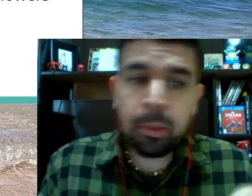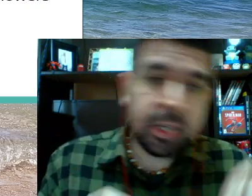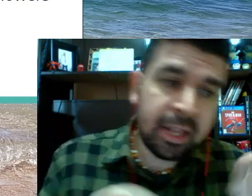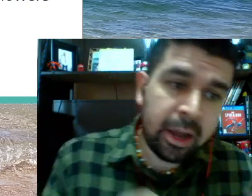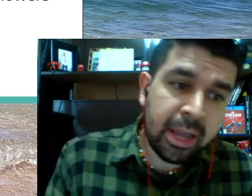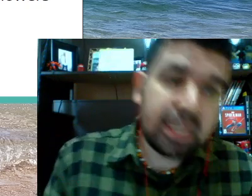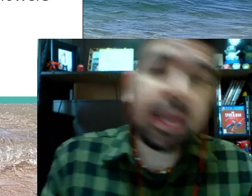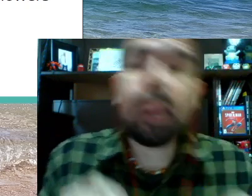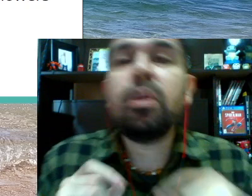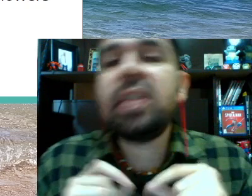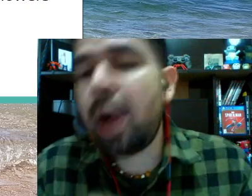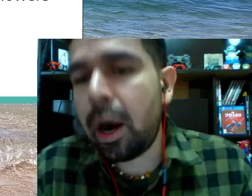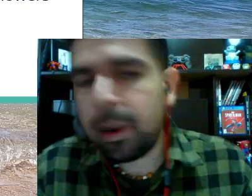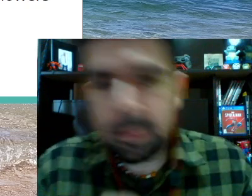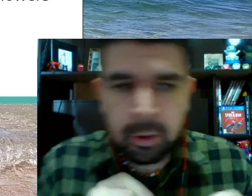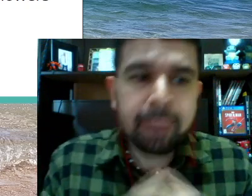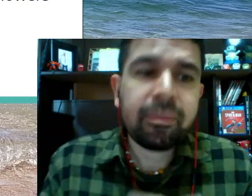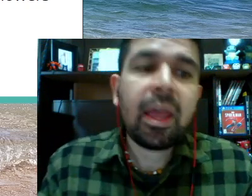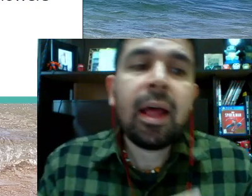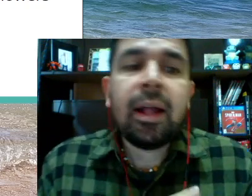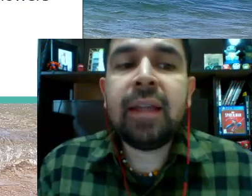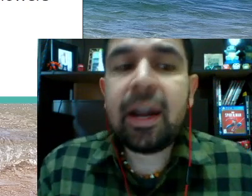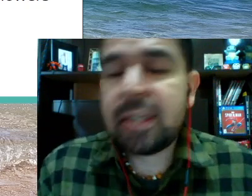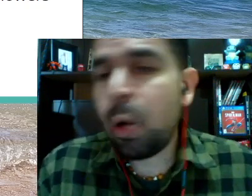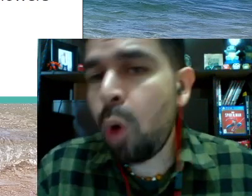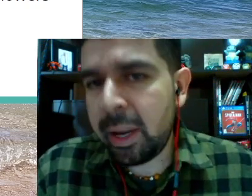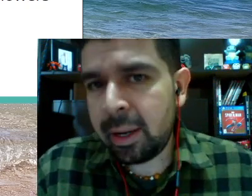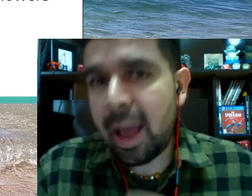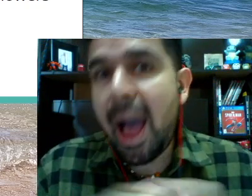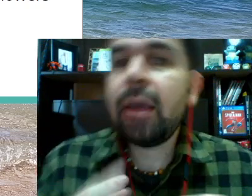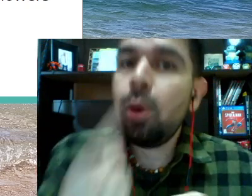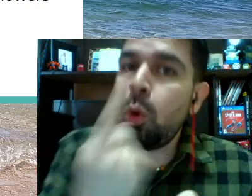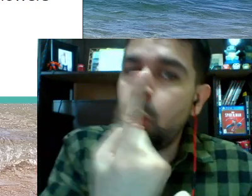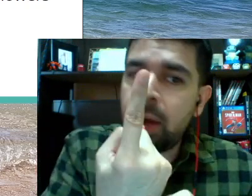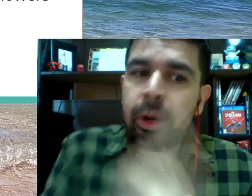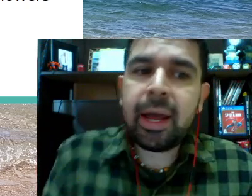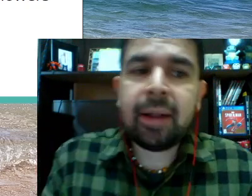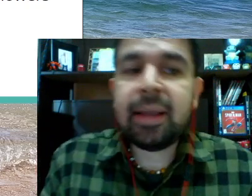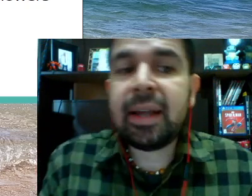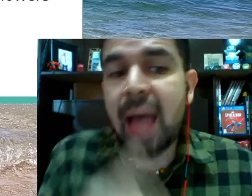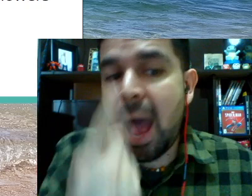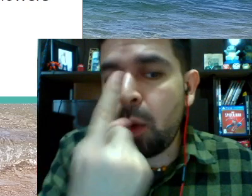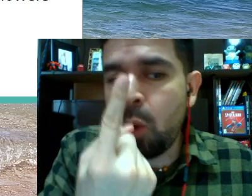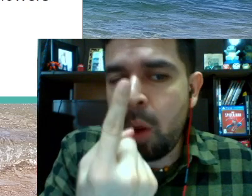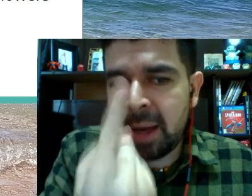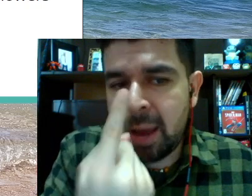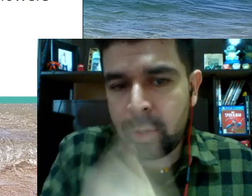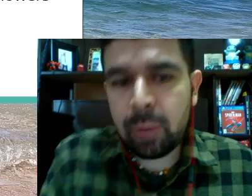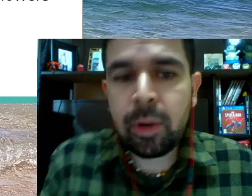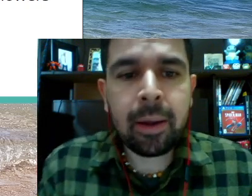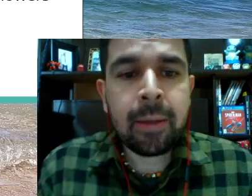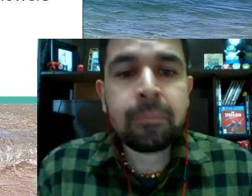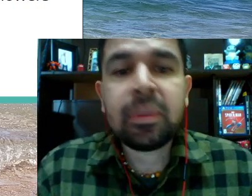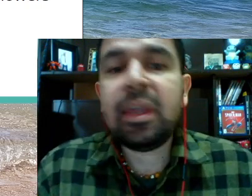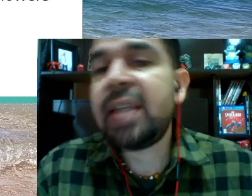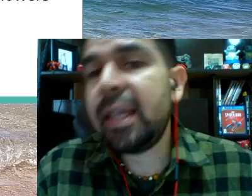ejemplos de there is y ejemplos de dejar ok there is a woman hay una mujer de lista a woman hay una mujer